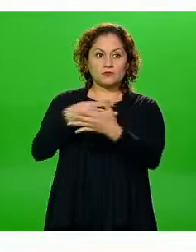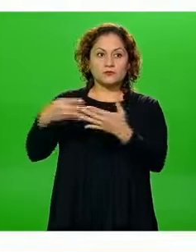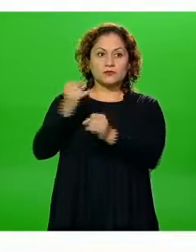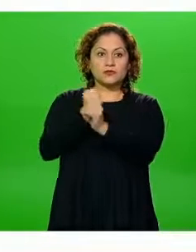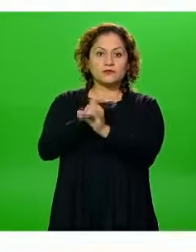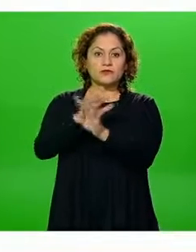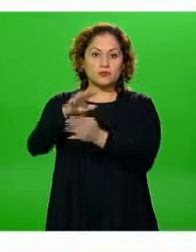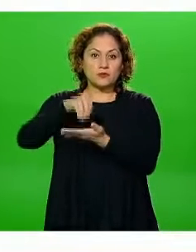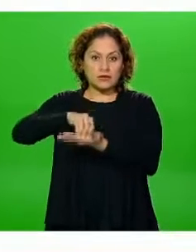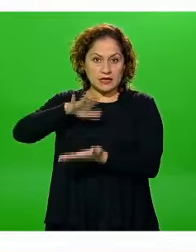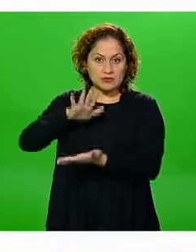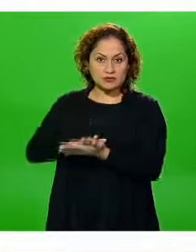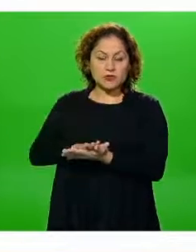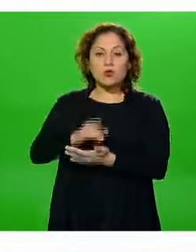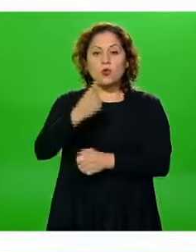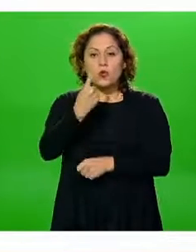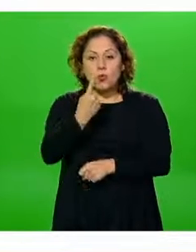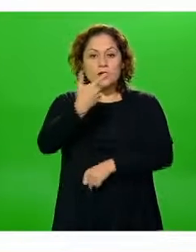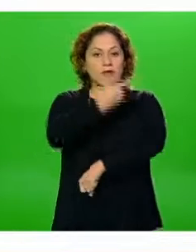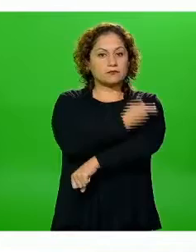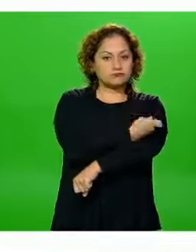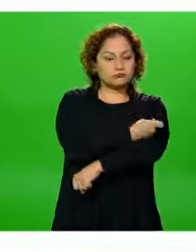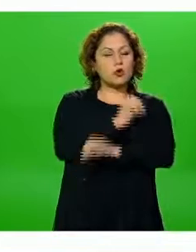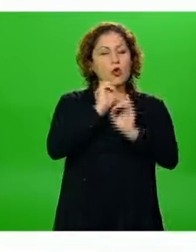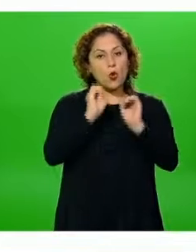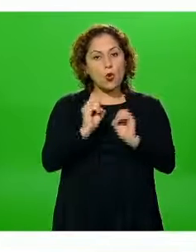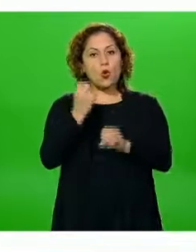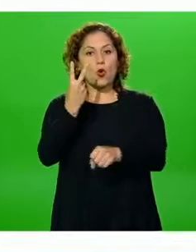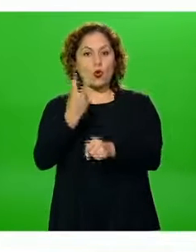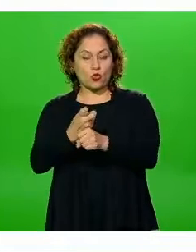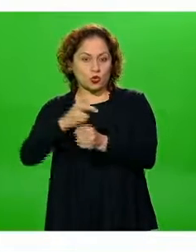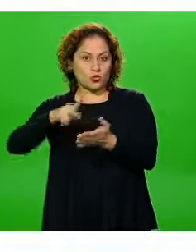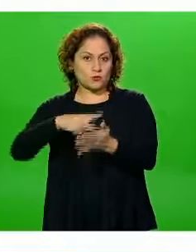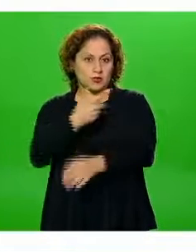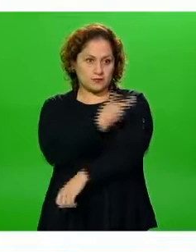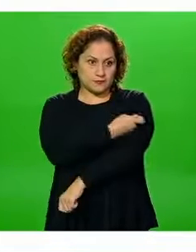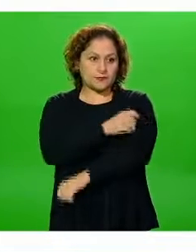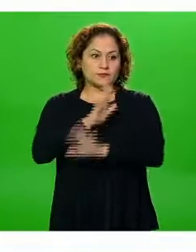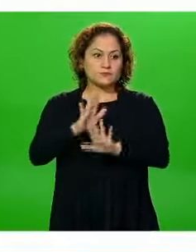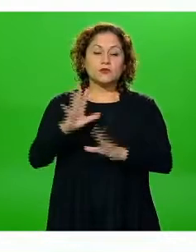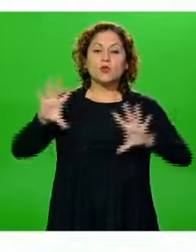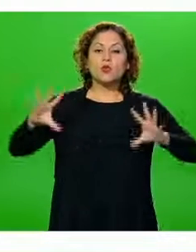una dosis como de 2 dosis. Entonces tenemos un total de